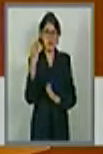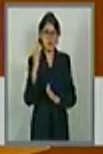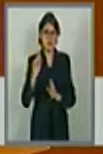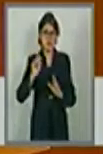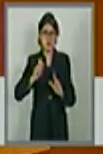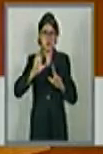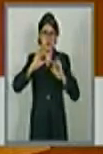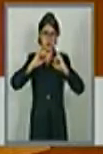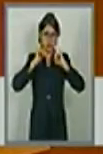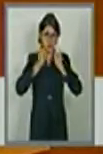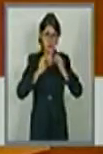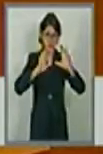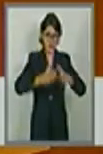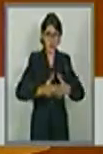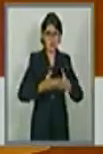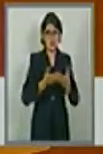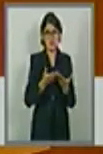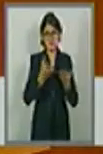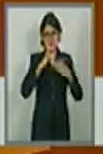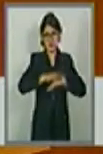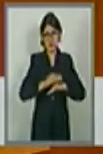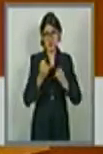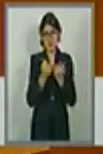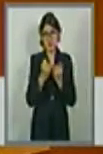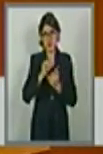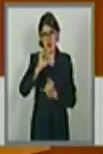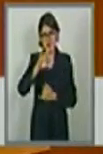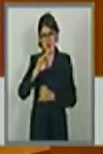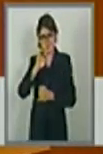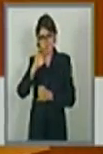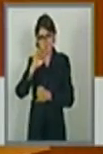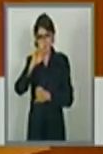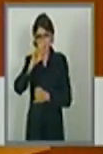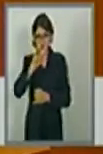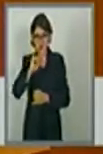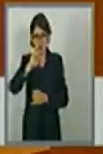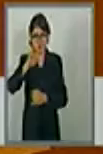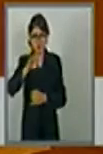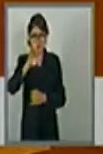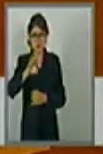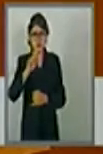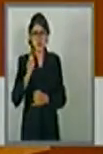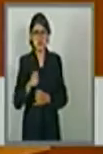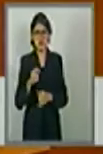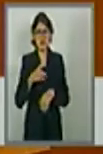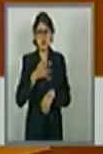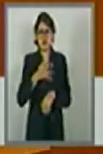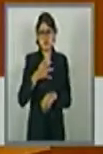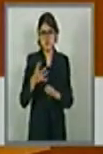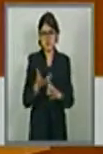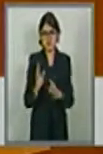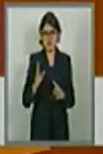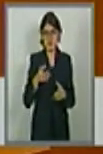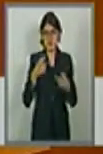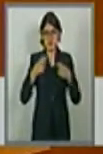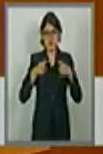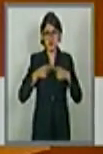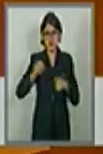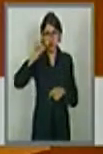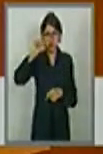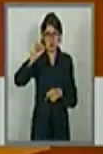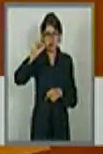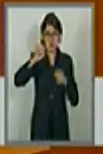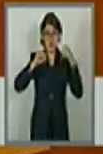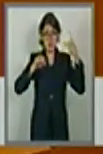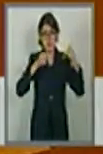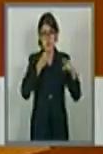de Conciliación y Arbitraje determinó en un laudo que el Sindicato Nacional de Trabajadores Mineros, que dirige desde